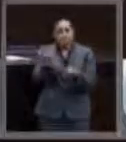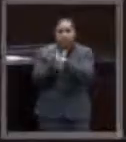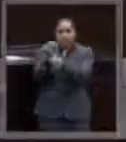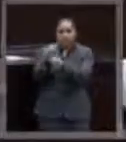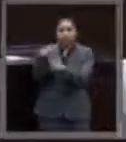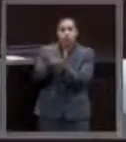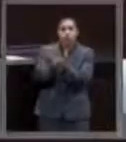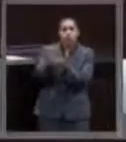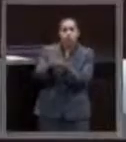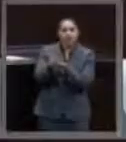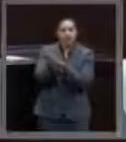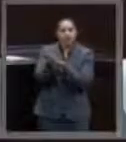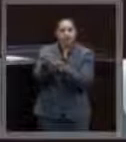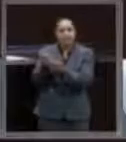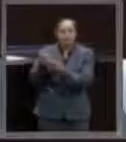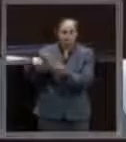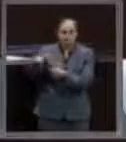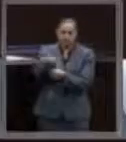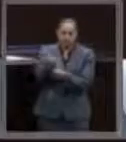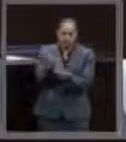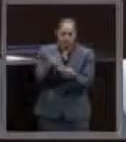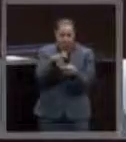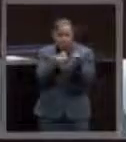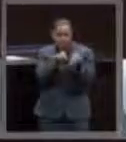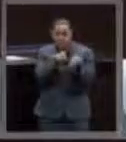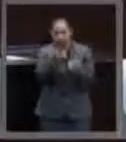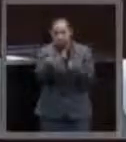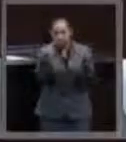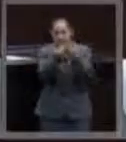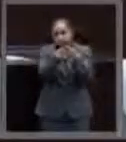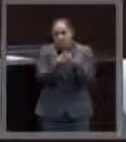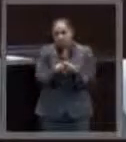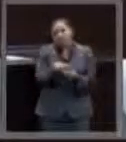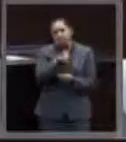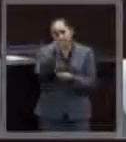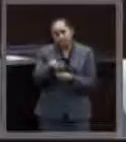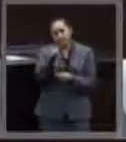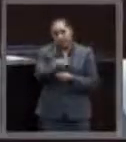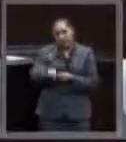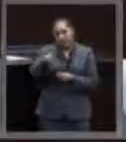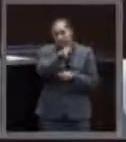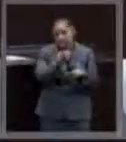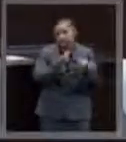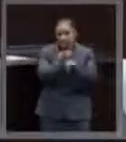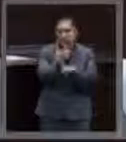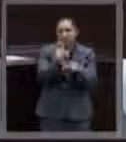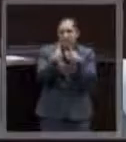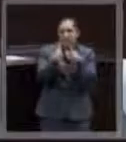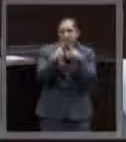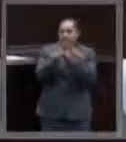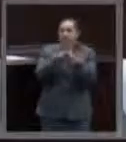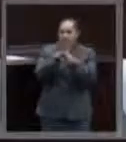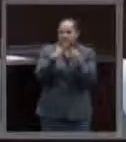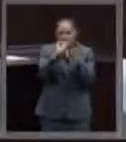municipios hay varias inconsistencias que los propios estados tendrán para presentar controversias constitucionales en